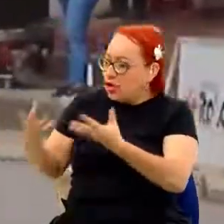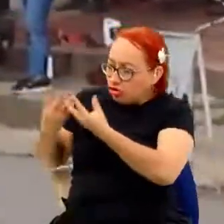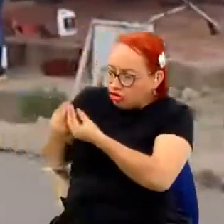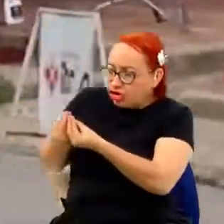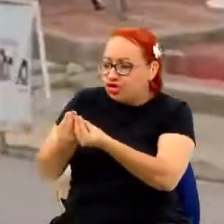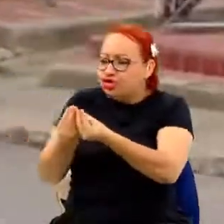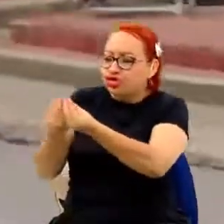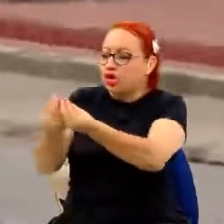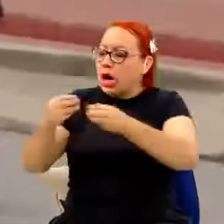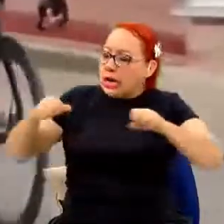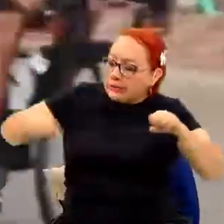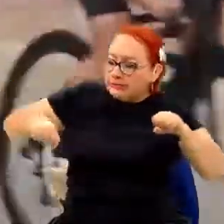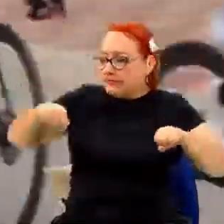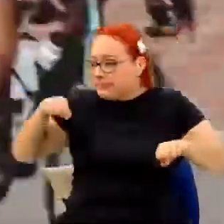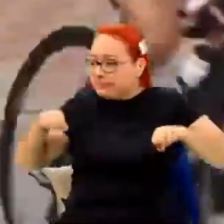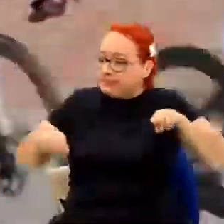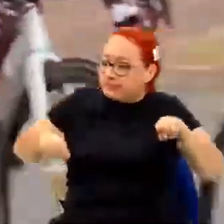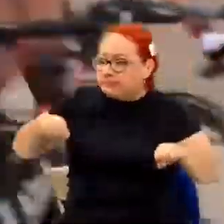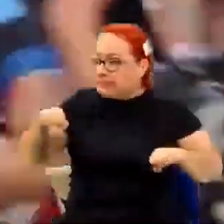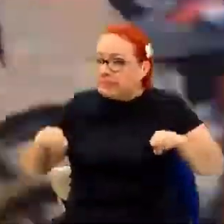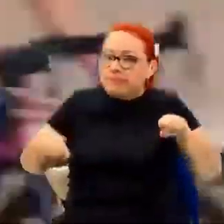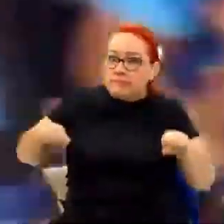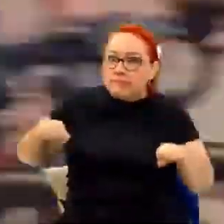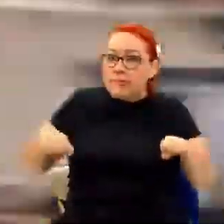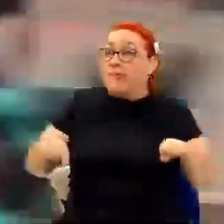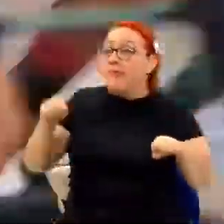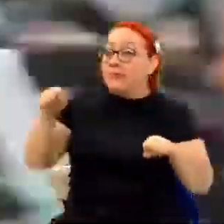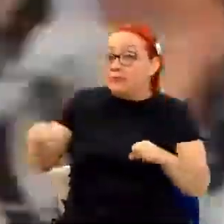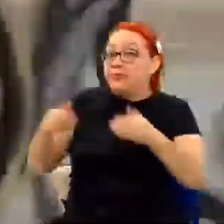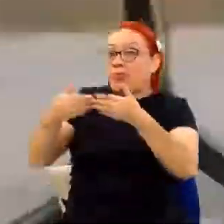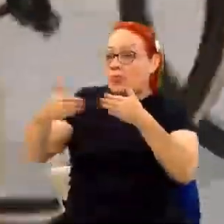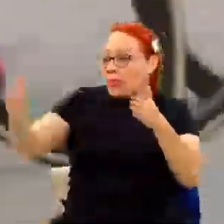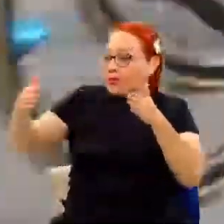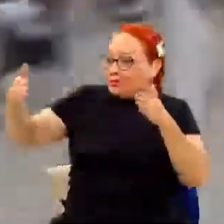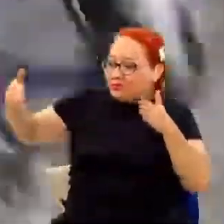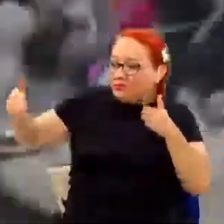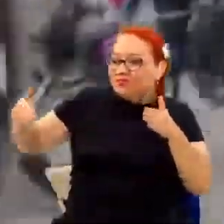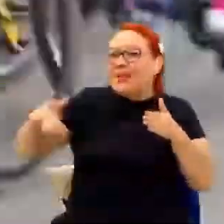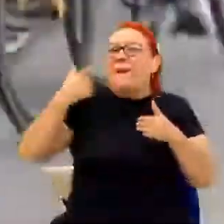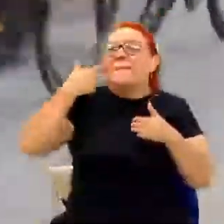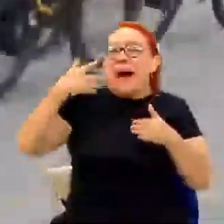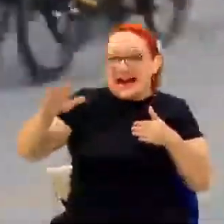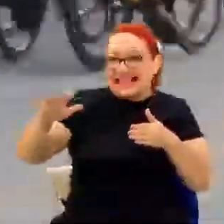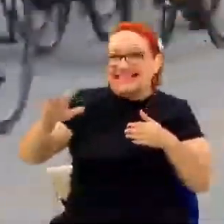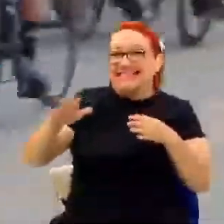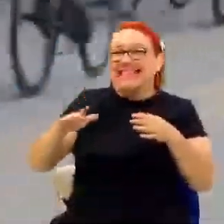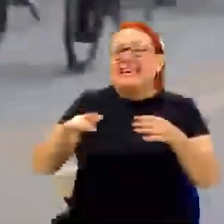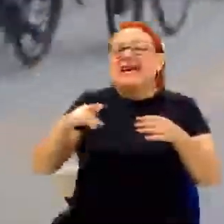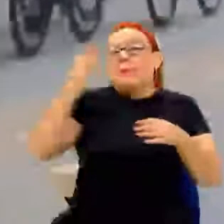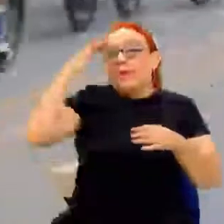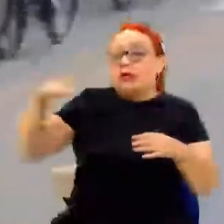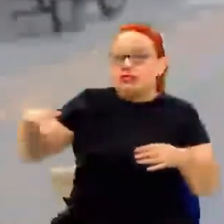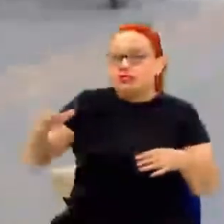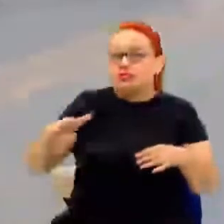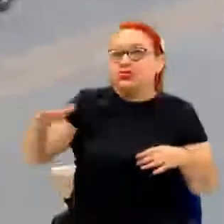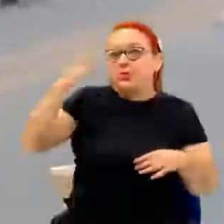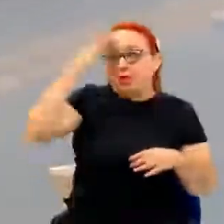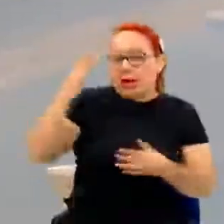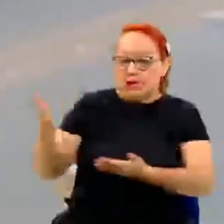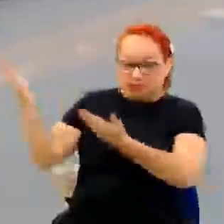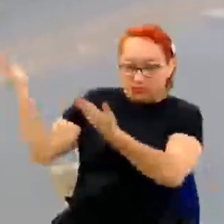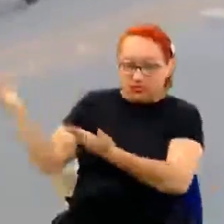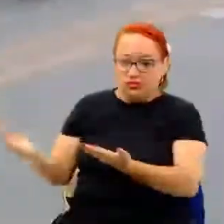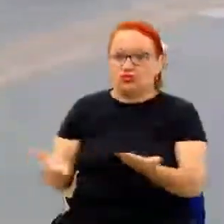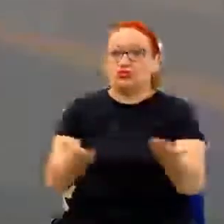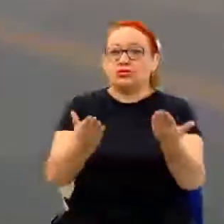a Colombia en bicicleta femenina, fue la puerta de oro del departamento de Santander la que le brindó un recibimiento de paso a la